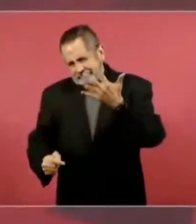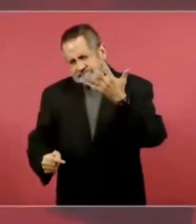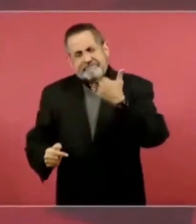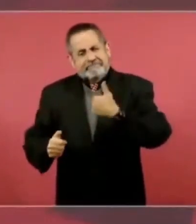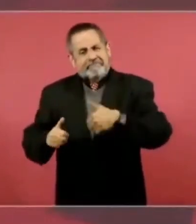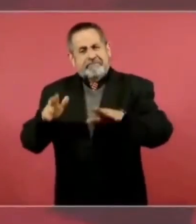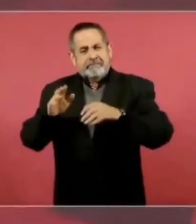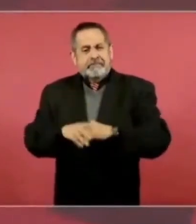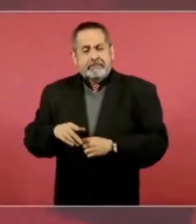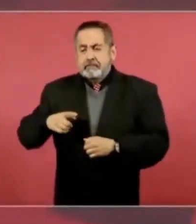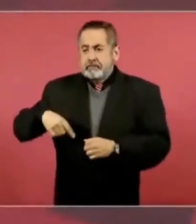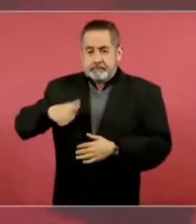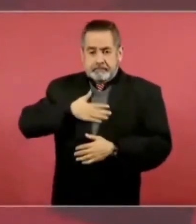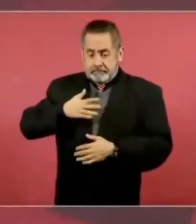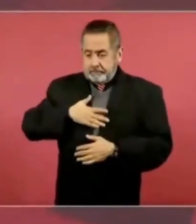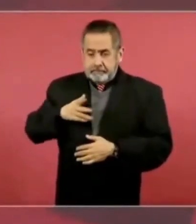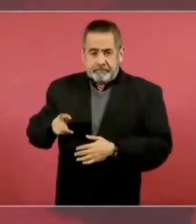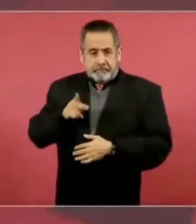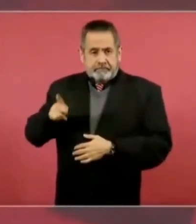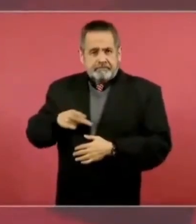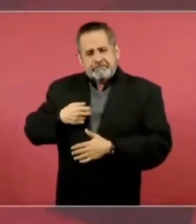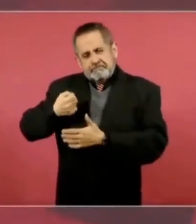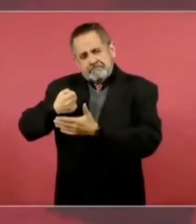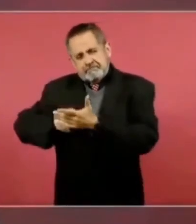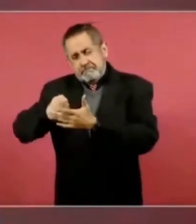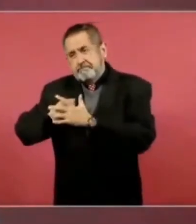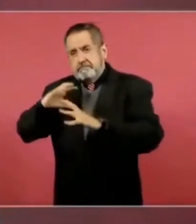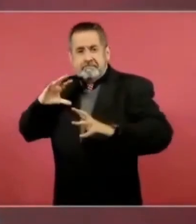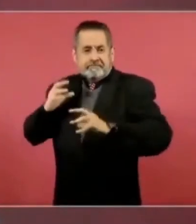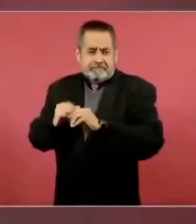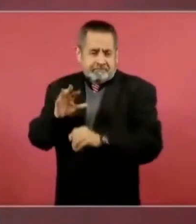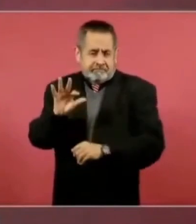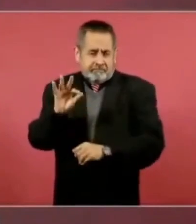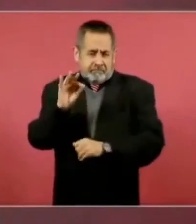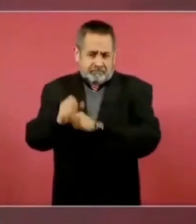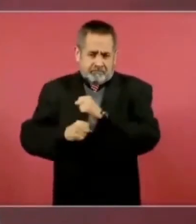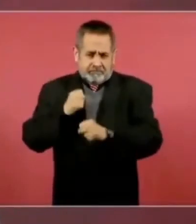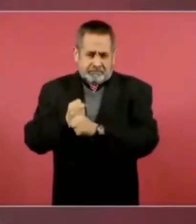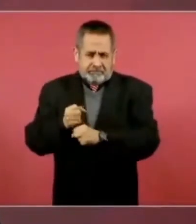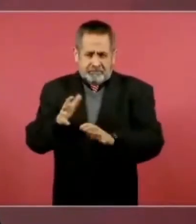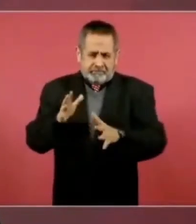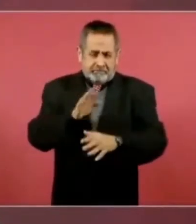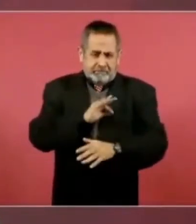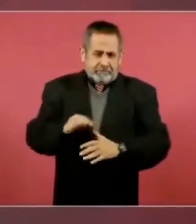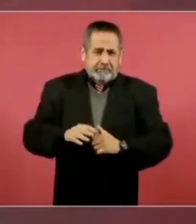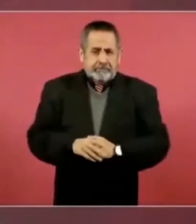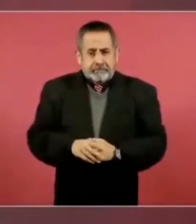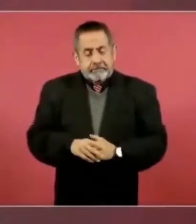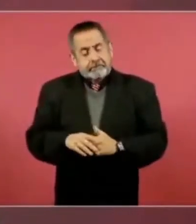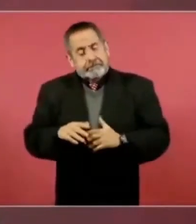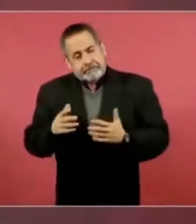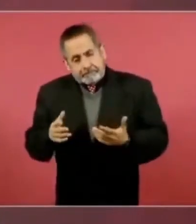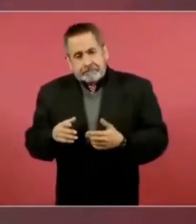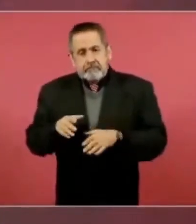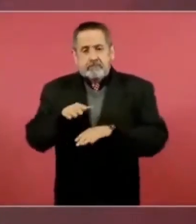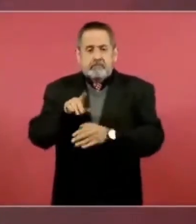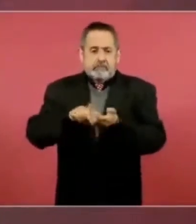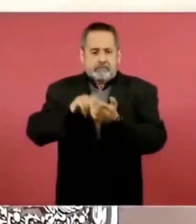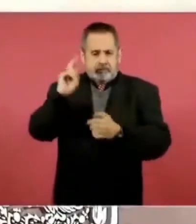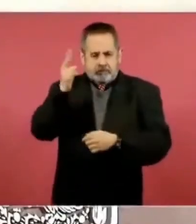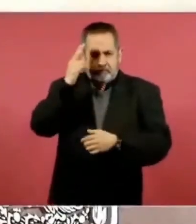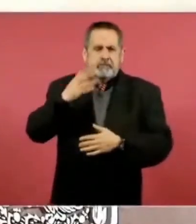principales luchas de mi pueblo en estos 40 años. Aproximadamente. En términos académicos, tengo